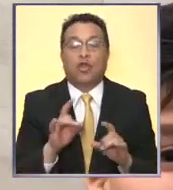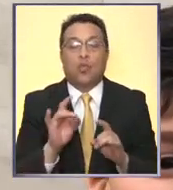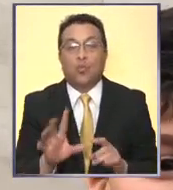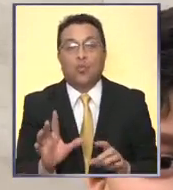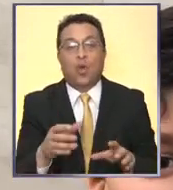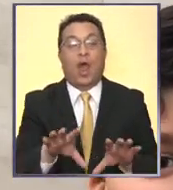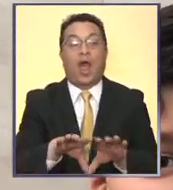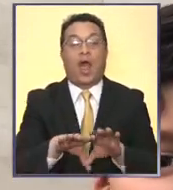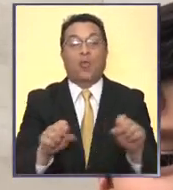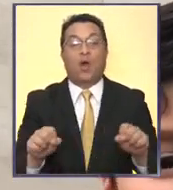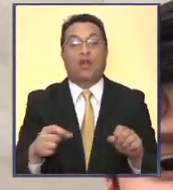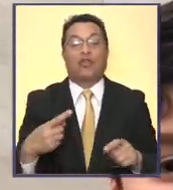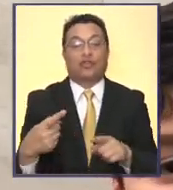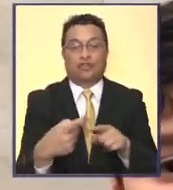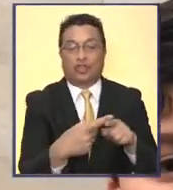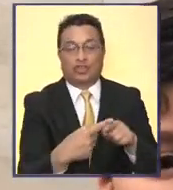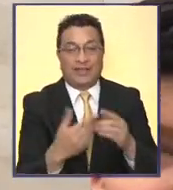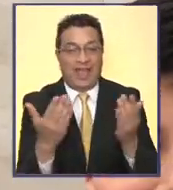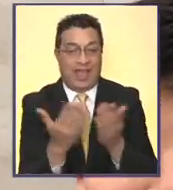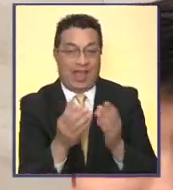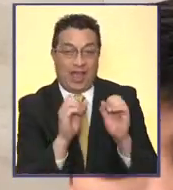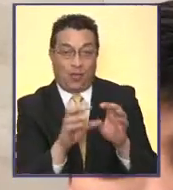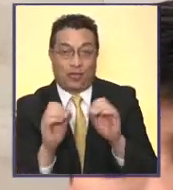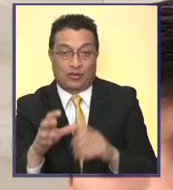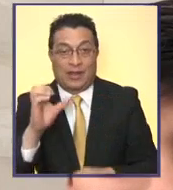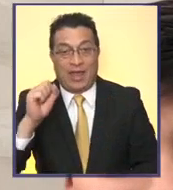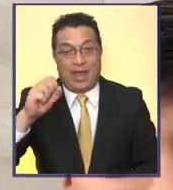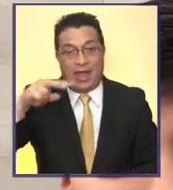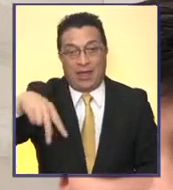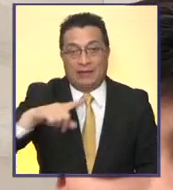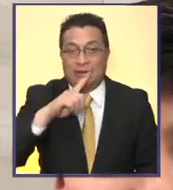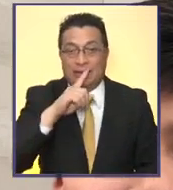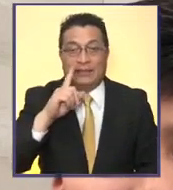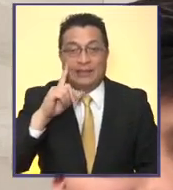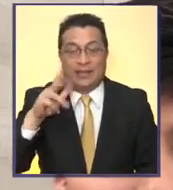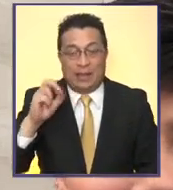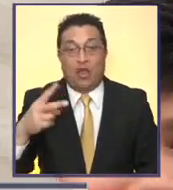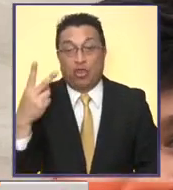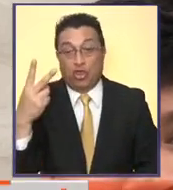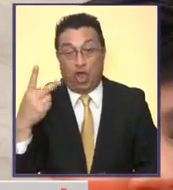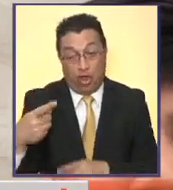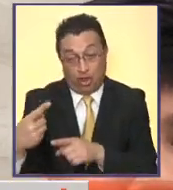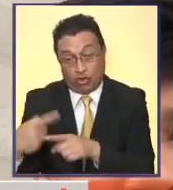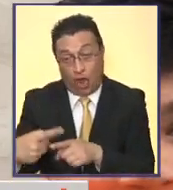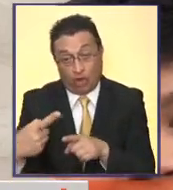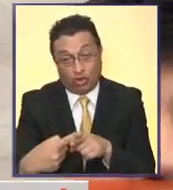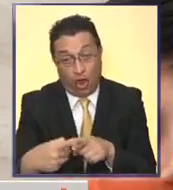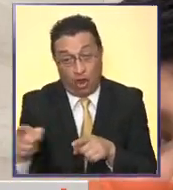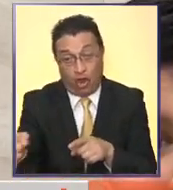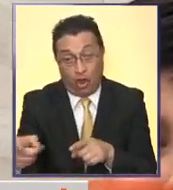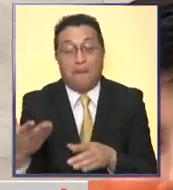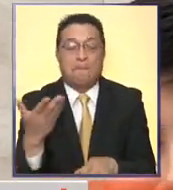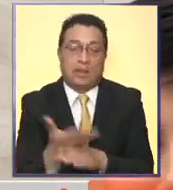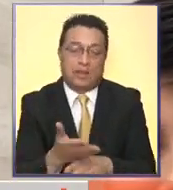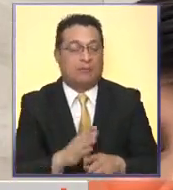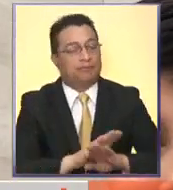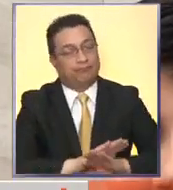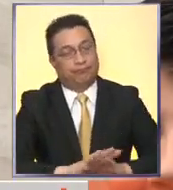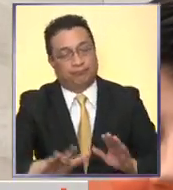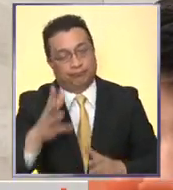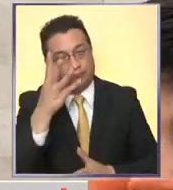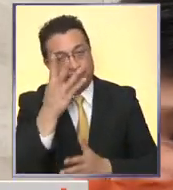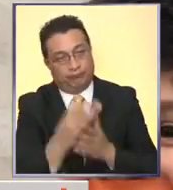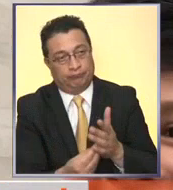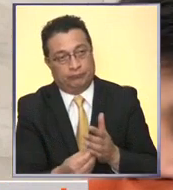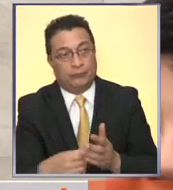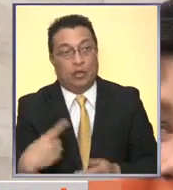la Sociedad Educacional Antilén, dos de los socios pidieron la disolución de la sociedad y resulta que